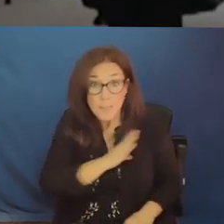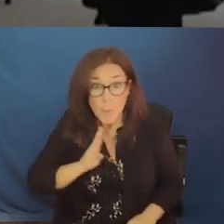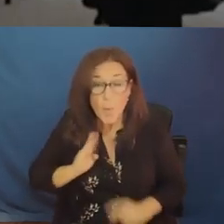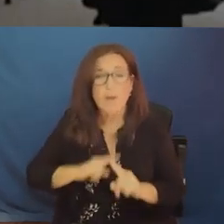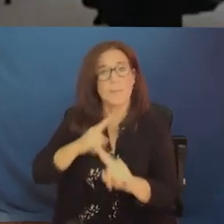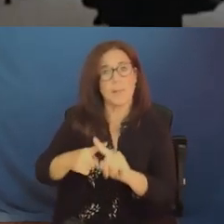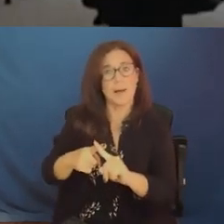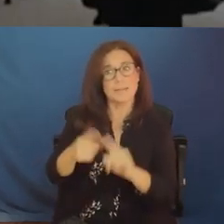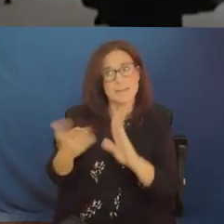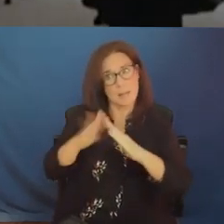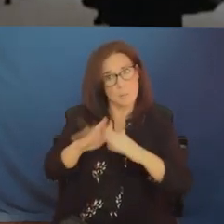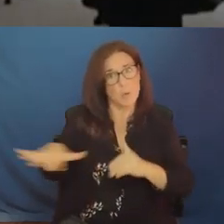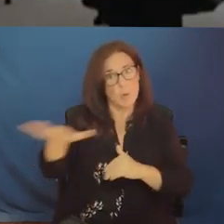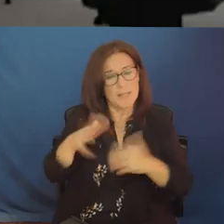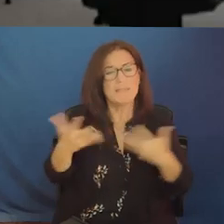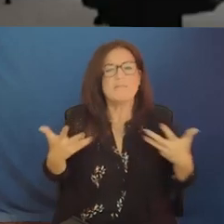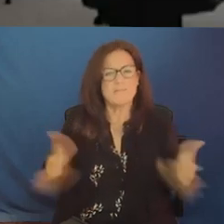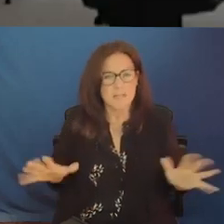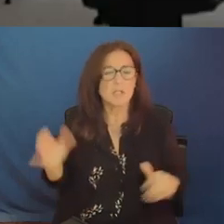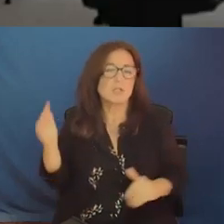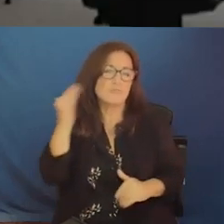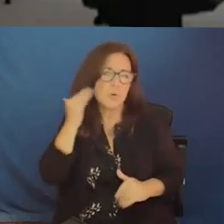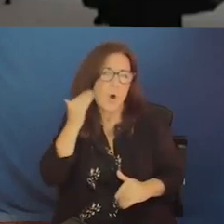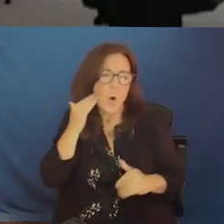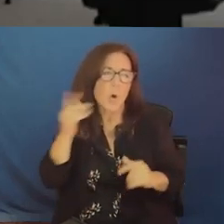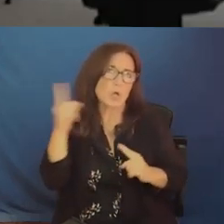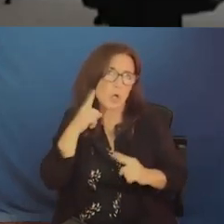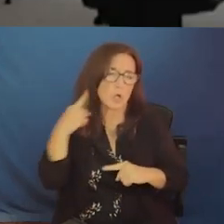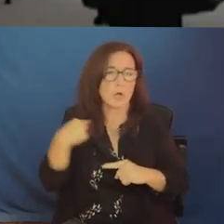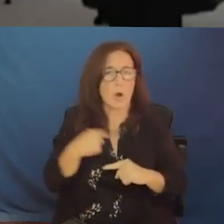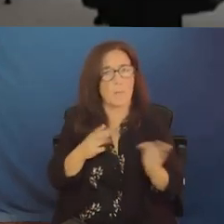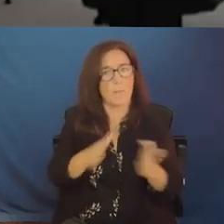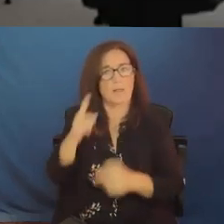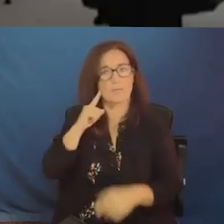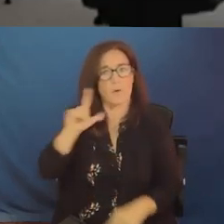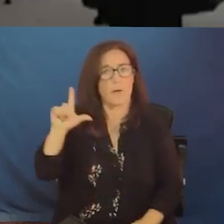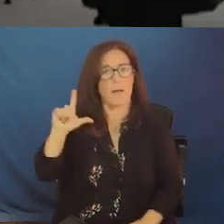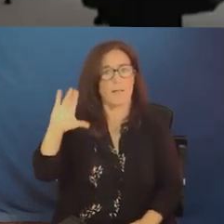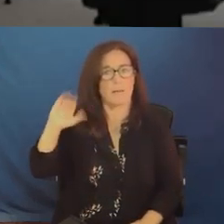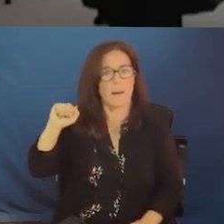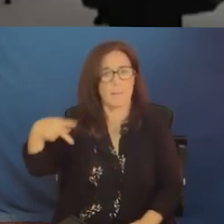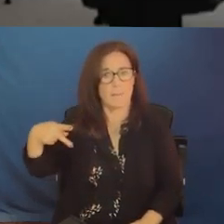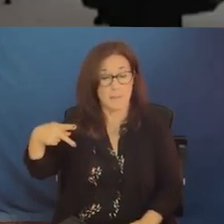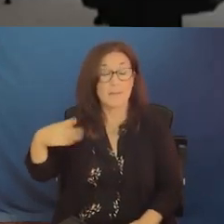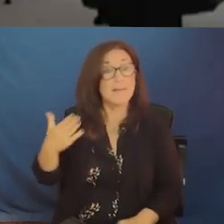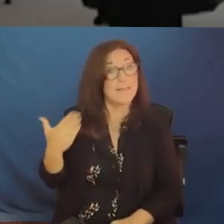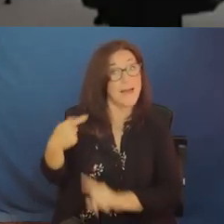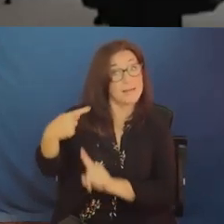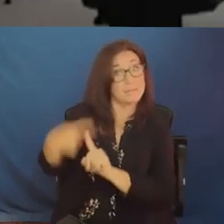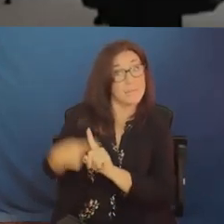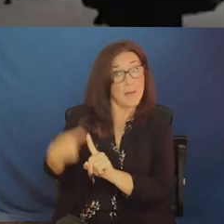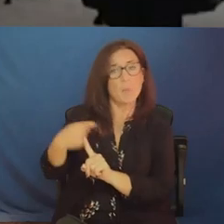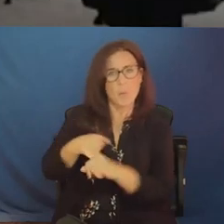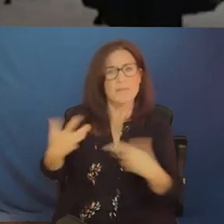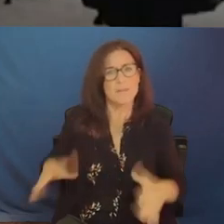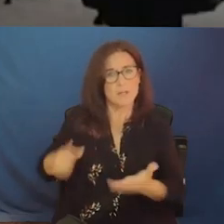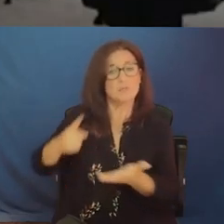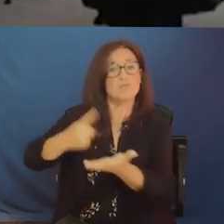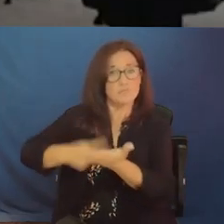acerca de la planeación del el cap y de la financiación que vamos a usar para dichos fondos y la vez pasada